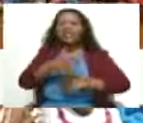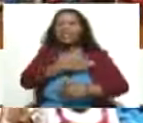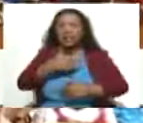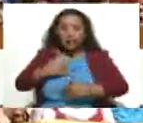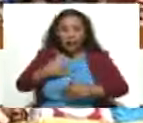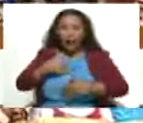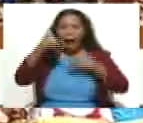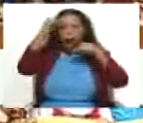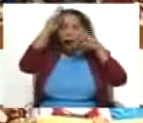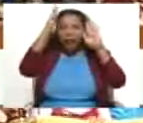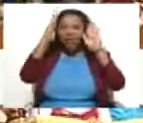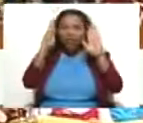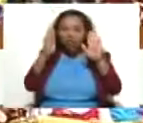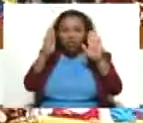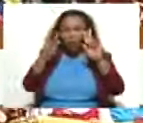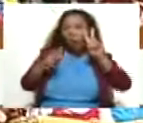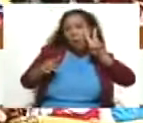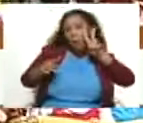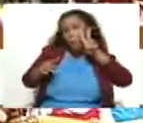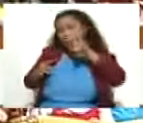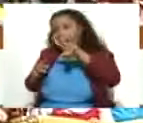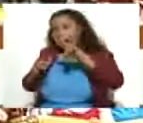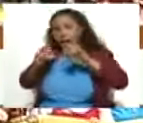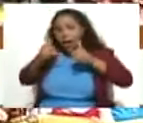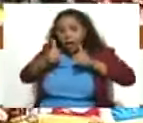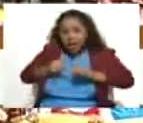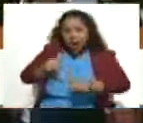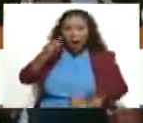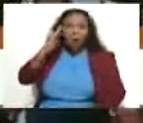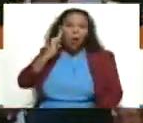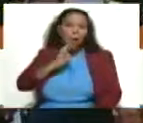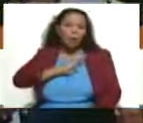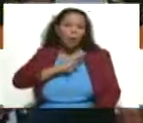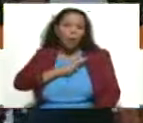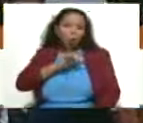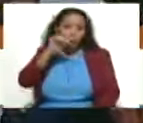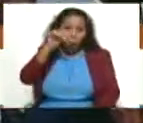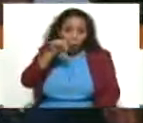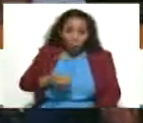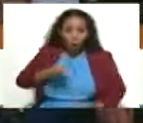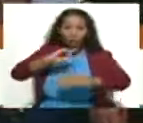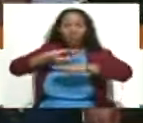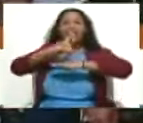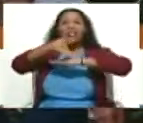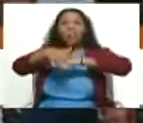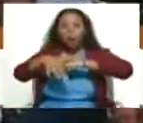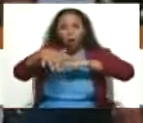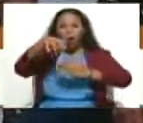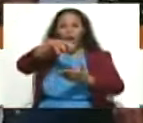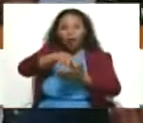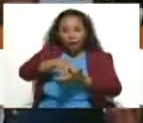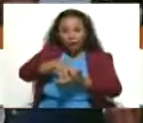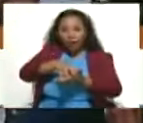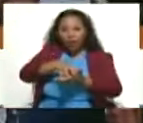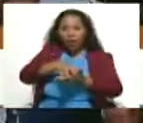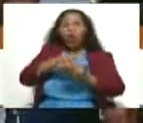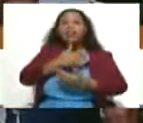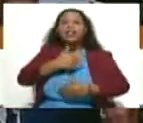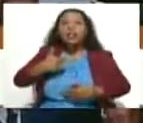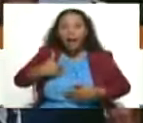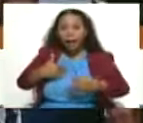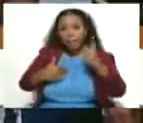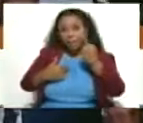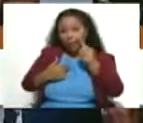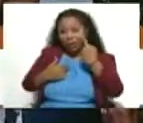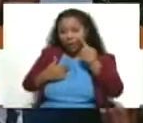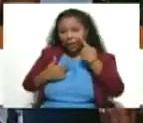escuchar a un hijo de Bolívar. Hoy el Delta quiere escuchar a un